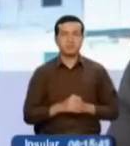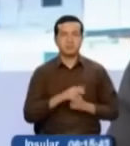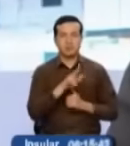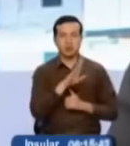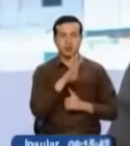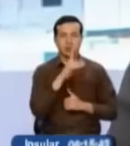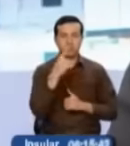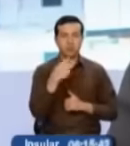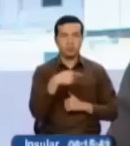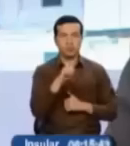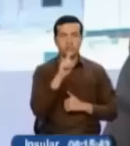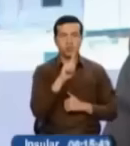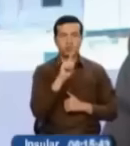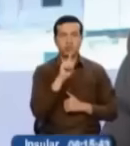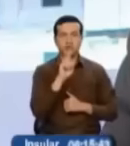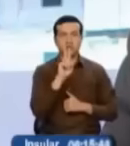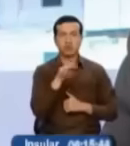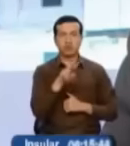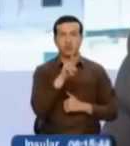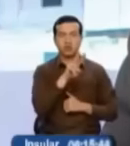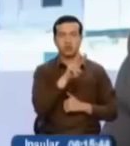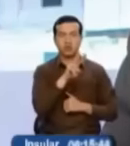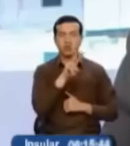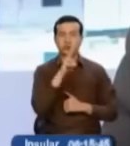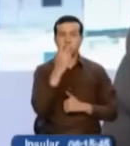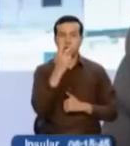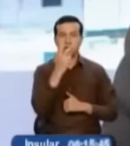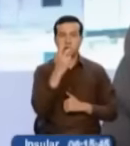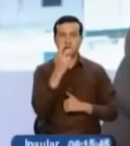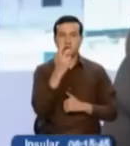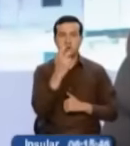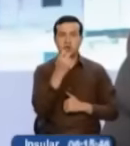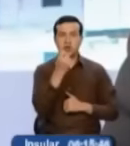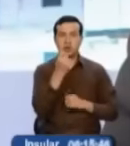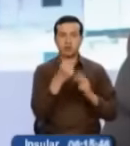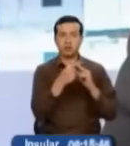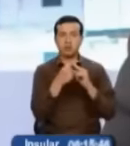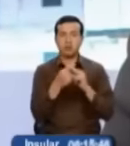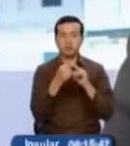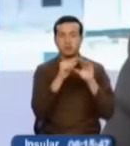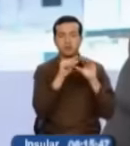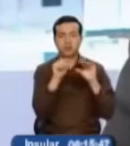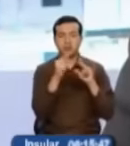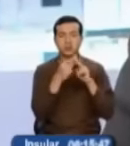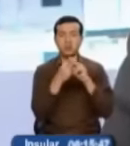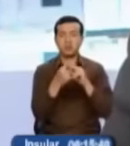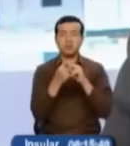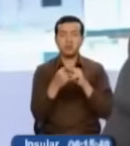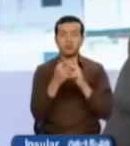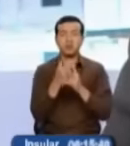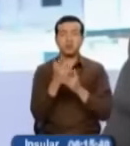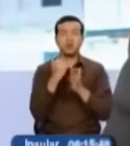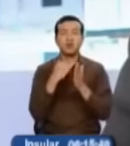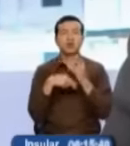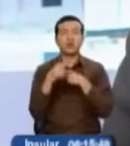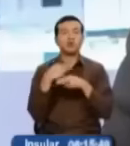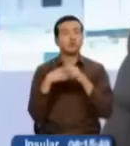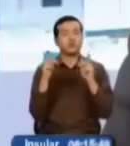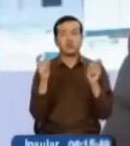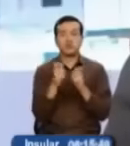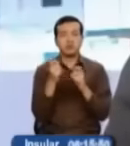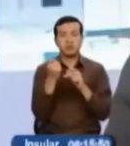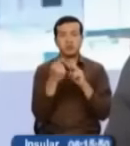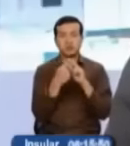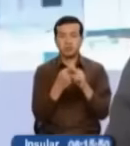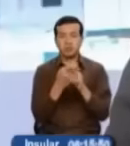34 millones, solo 2,213 tienen destinado como saldo de la cartera a microcrédito. Entonces ya